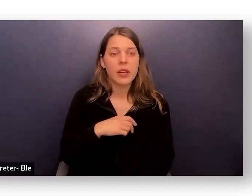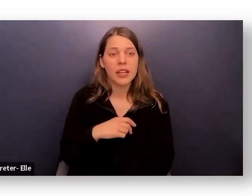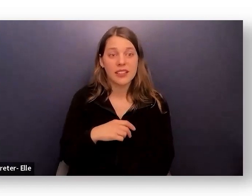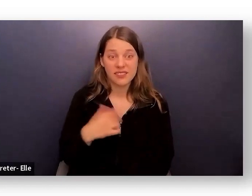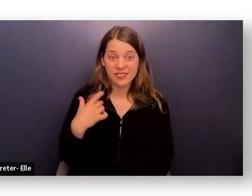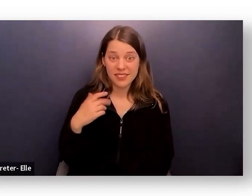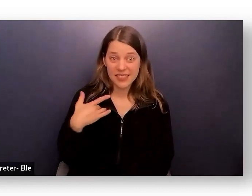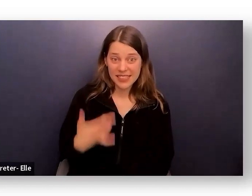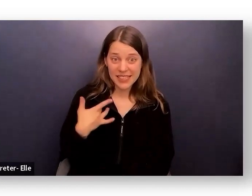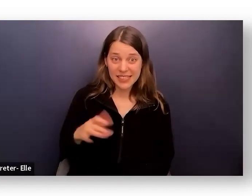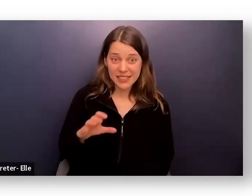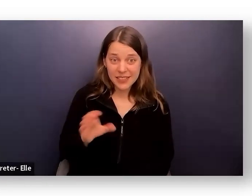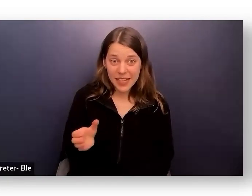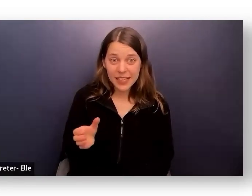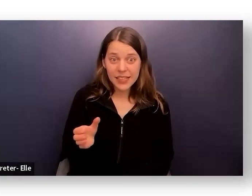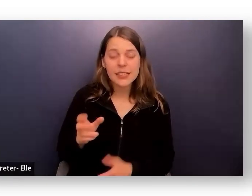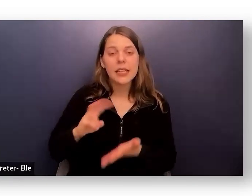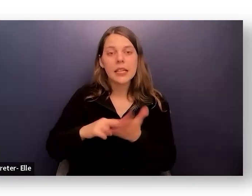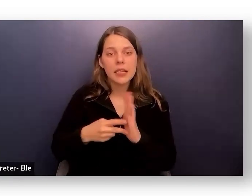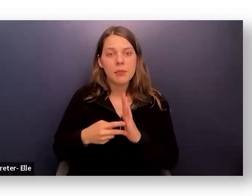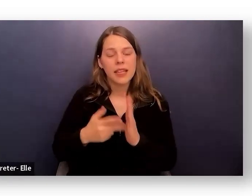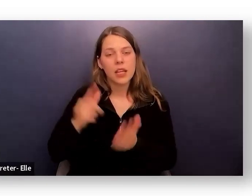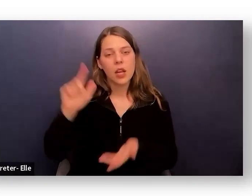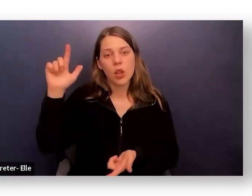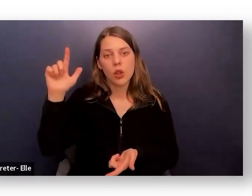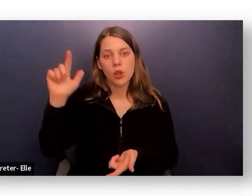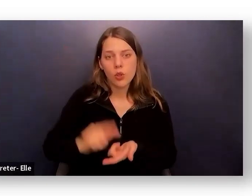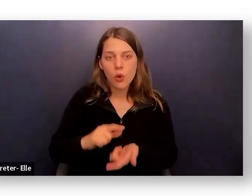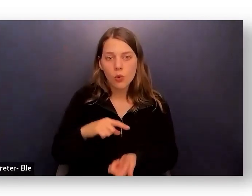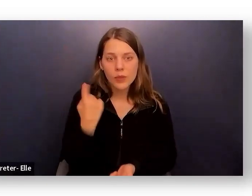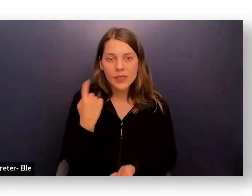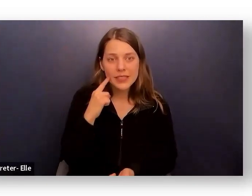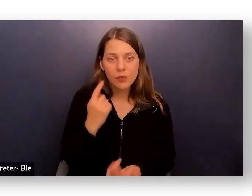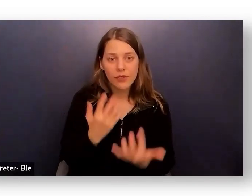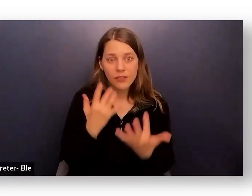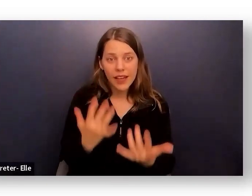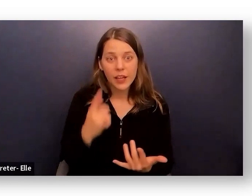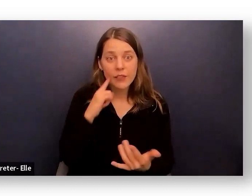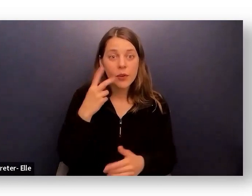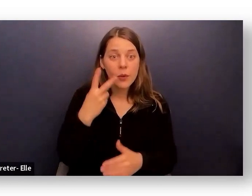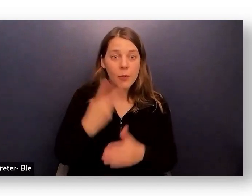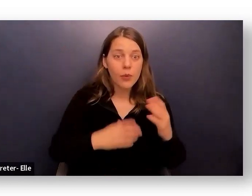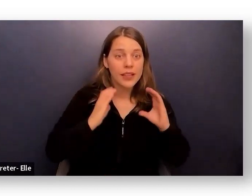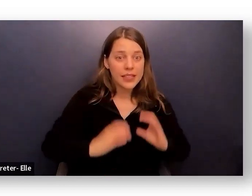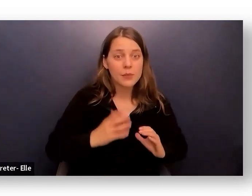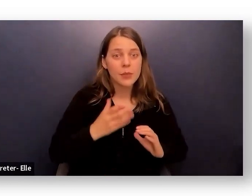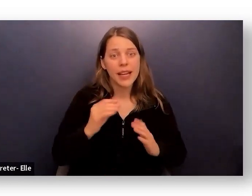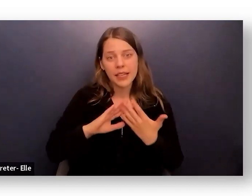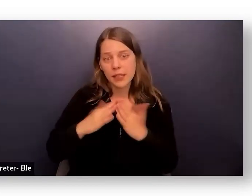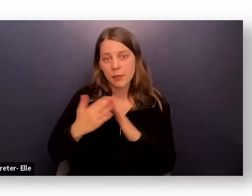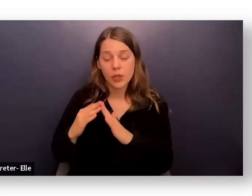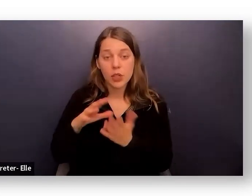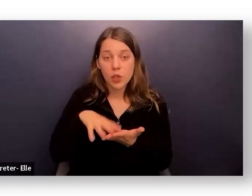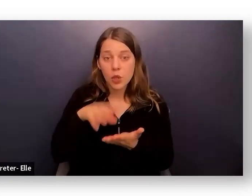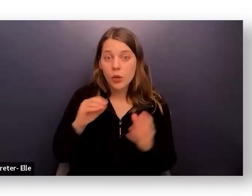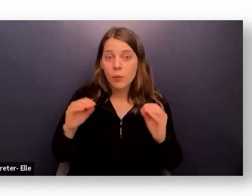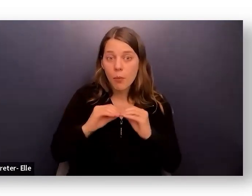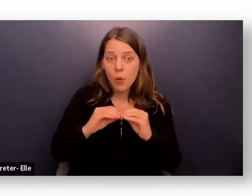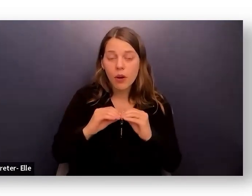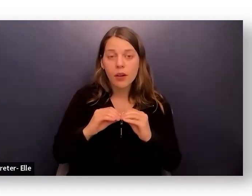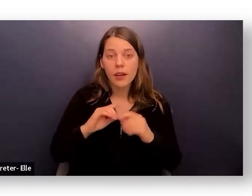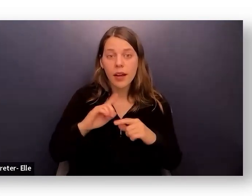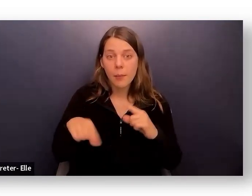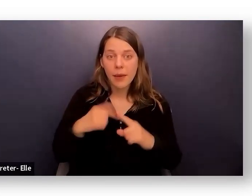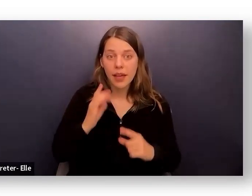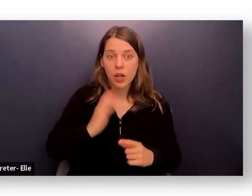prioridad número uno y sus configuraciones sensibles garantizan el mismo riesgo para incendios forestales y los clientes y comunidades.